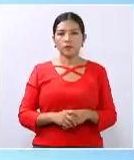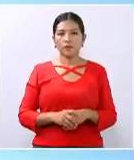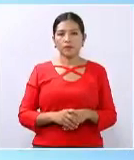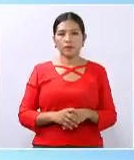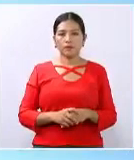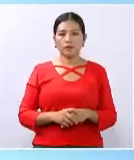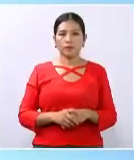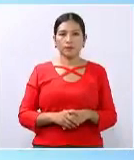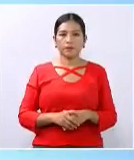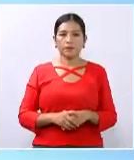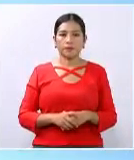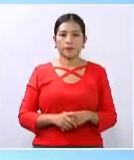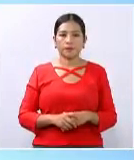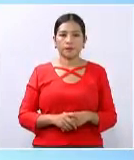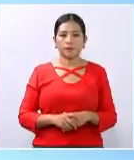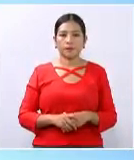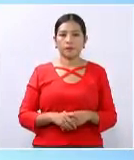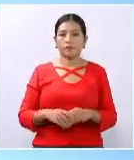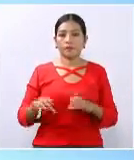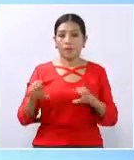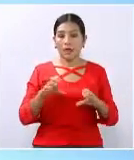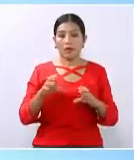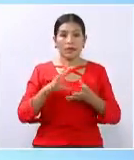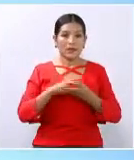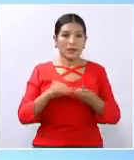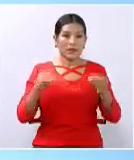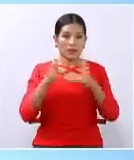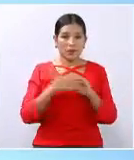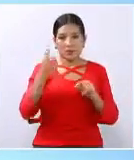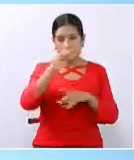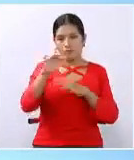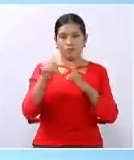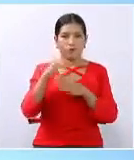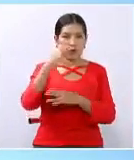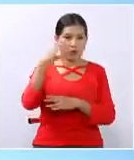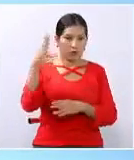Y un hecho histórico para Cochabamba, porque el gobierno nacional a través...